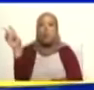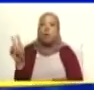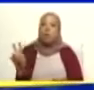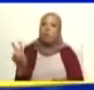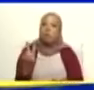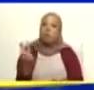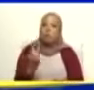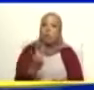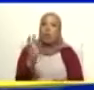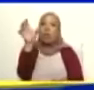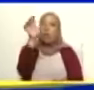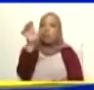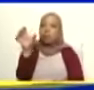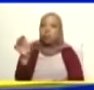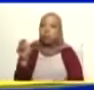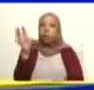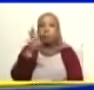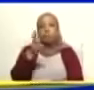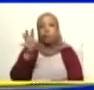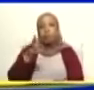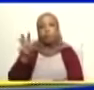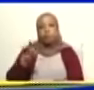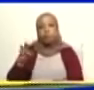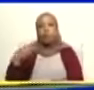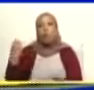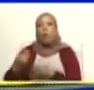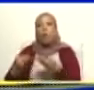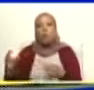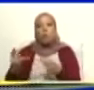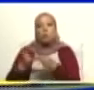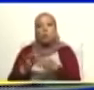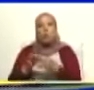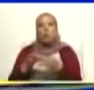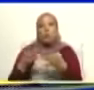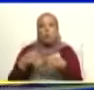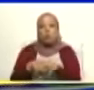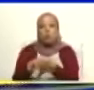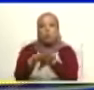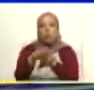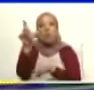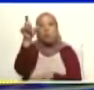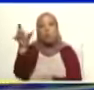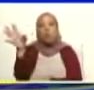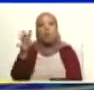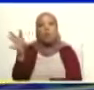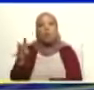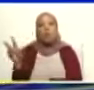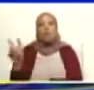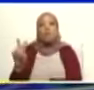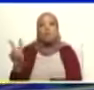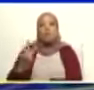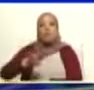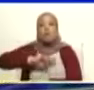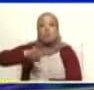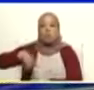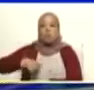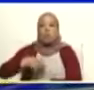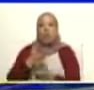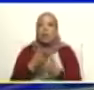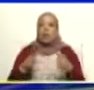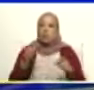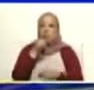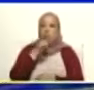del territorio, de la Guayana Esequiba, de la integridad territorial de Venezuela y de nuestra